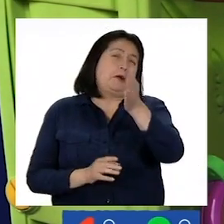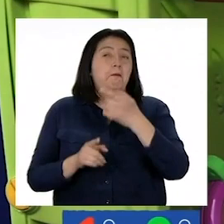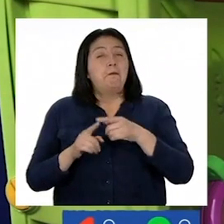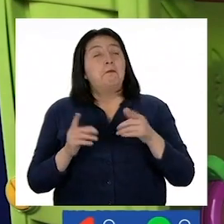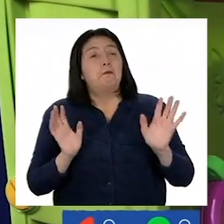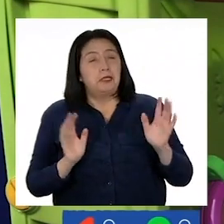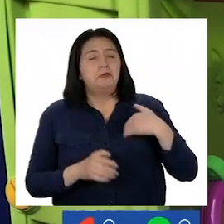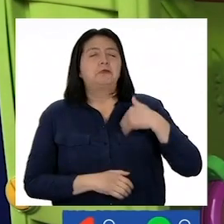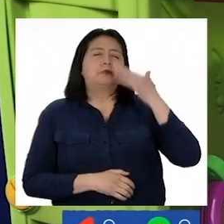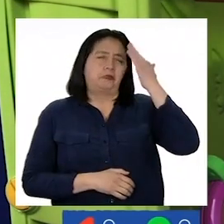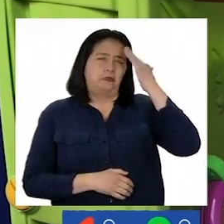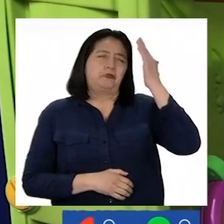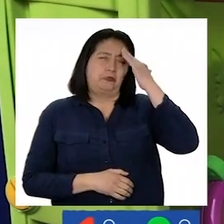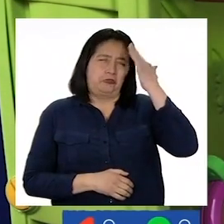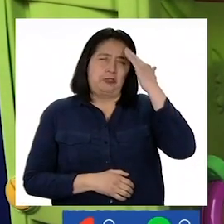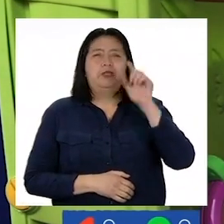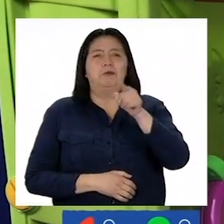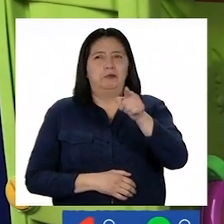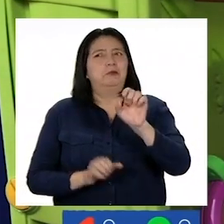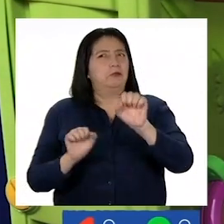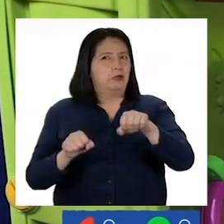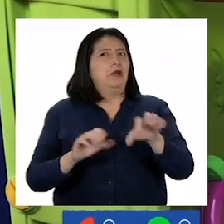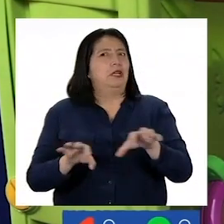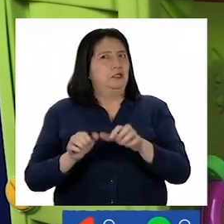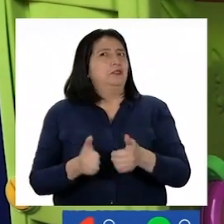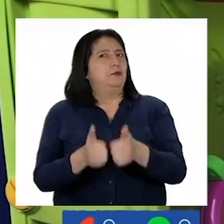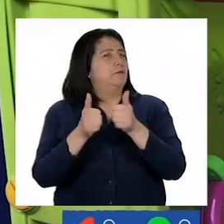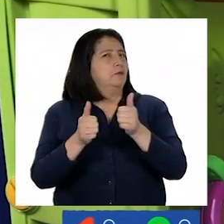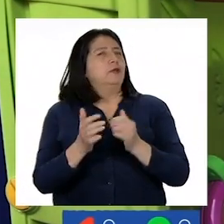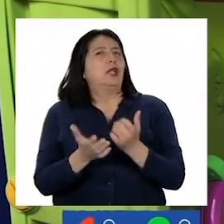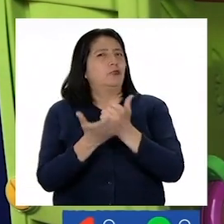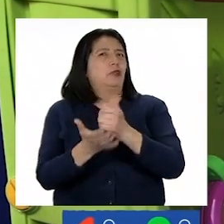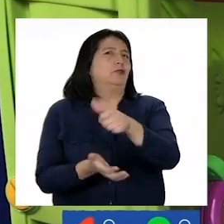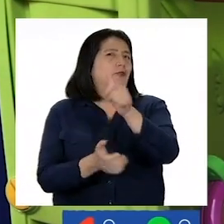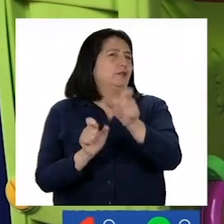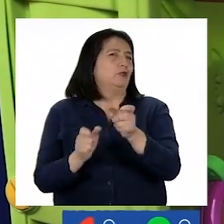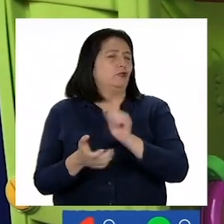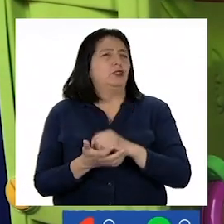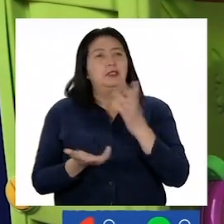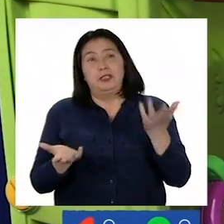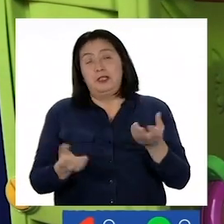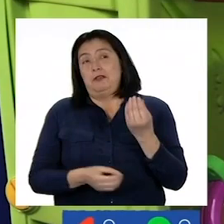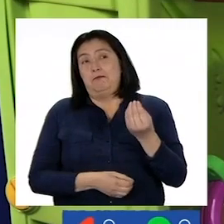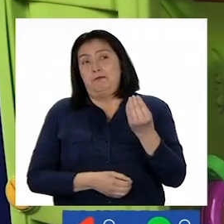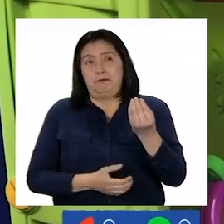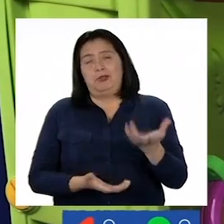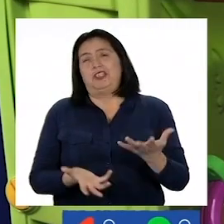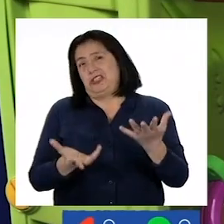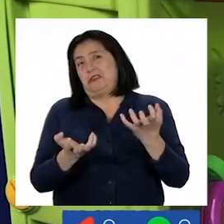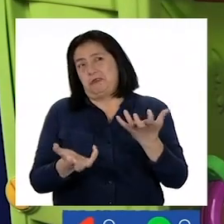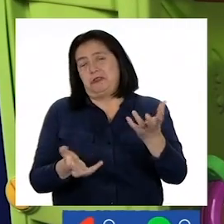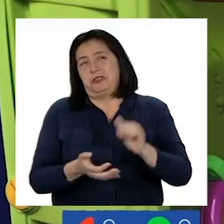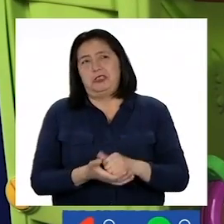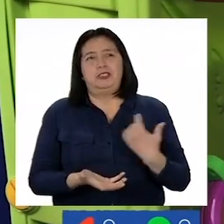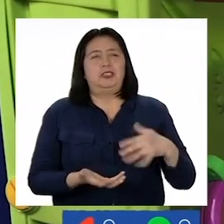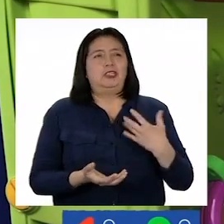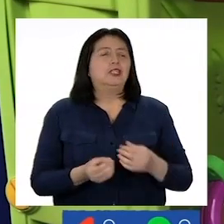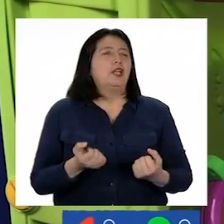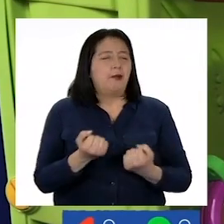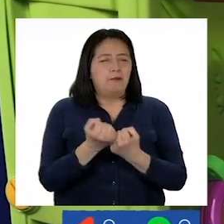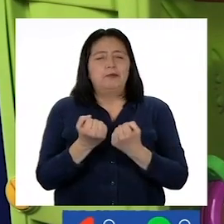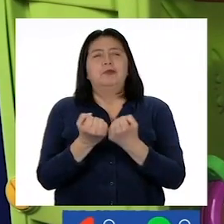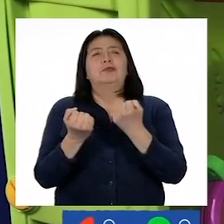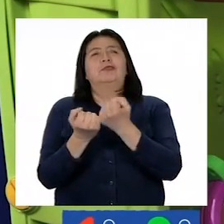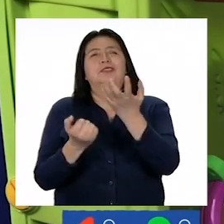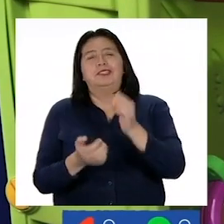pero sé que lo hace por un bien mayor y también porque quiere poner su granito